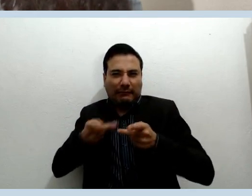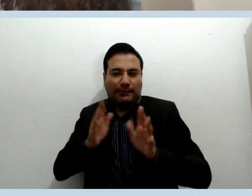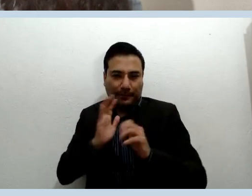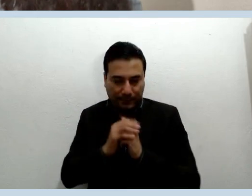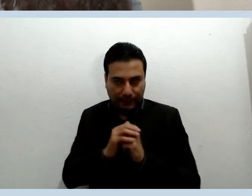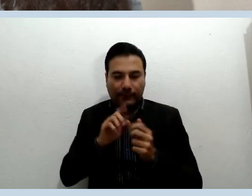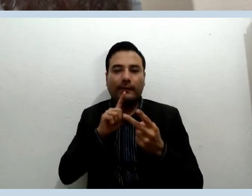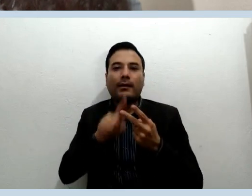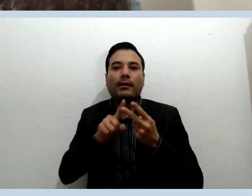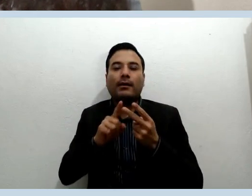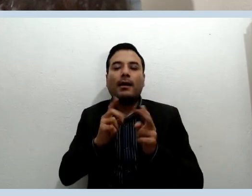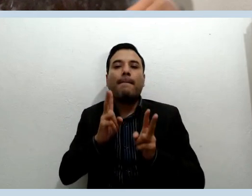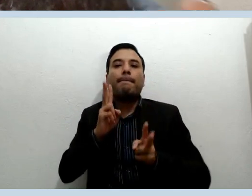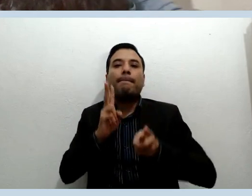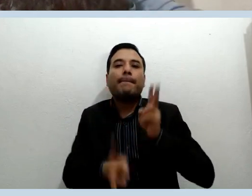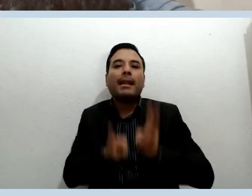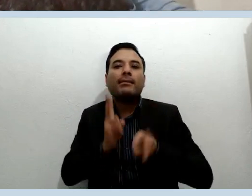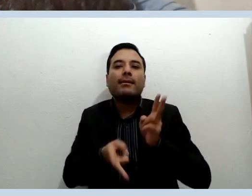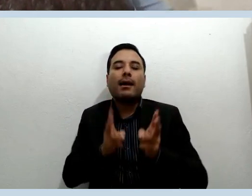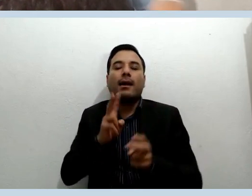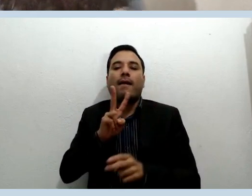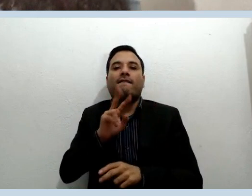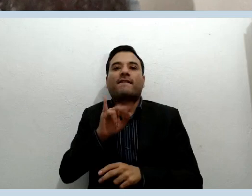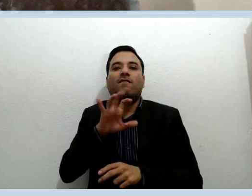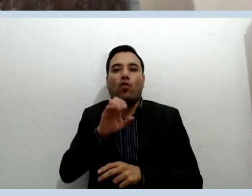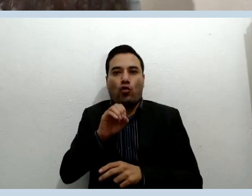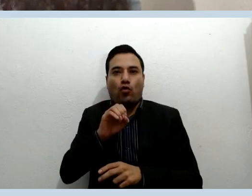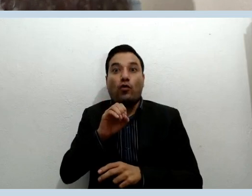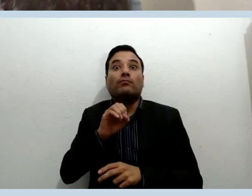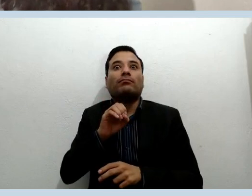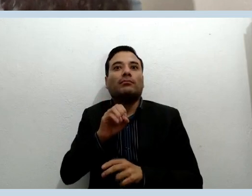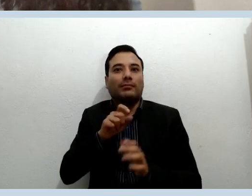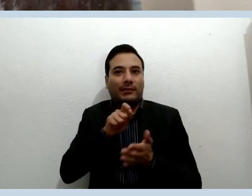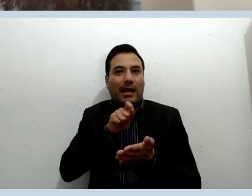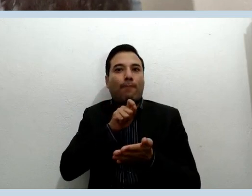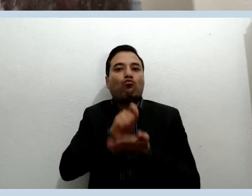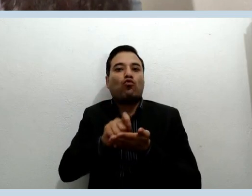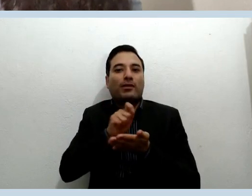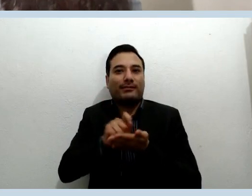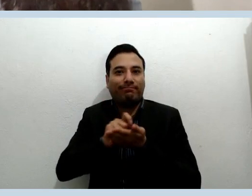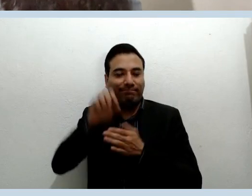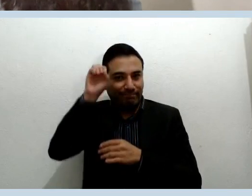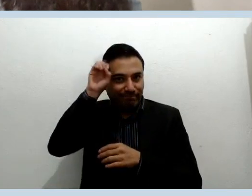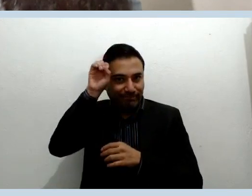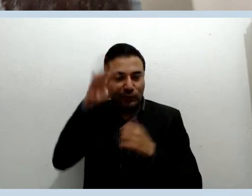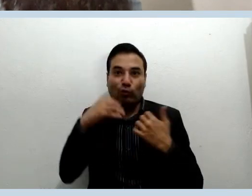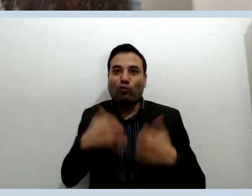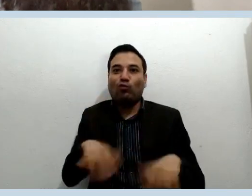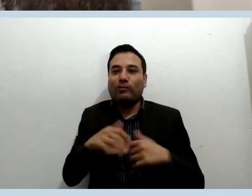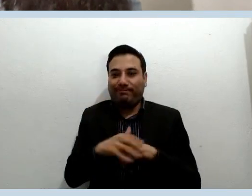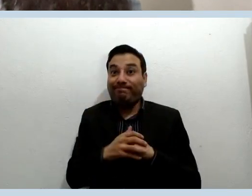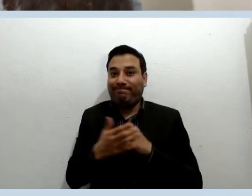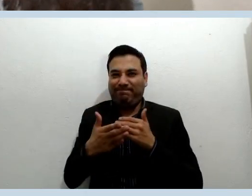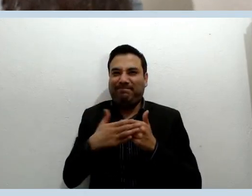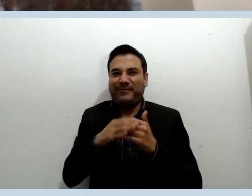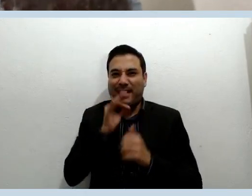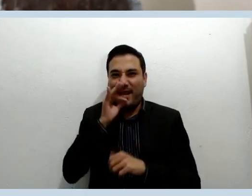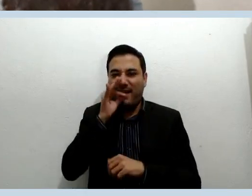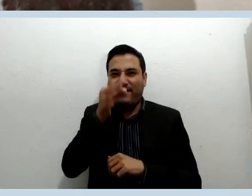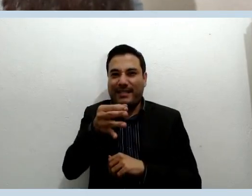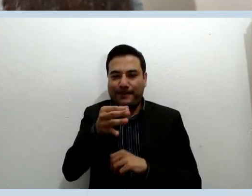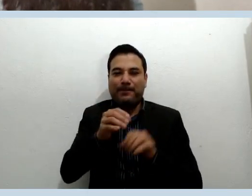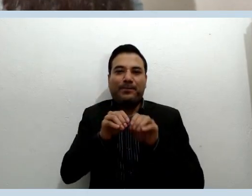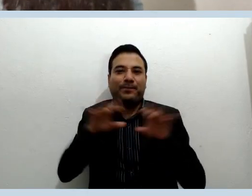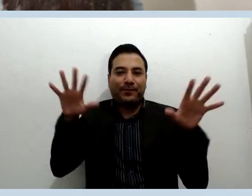una charla en vivo vamos a tener un apuntes en vivo estamos muy emocionadas Pero bueno todo eso lo van a saber en las redes sociales de